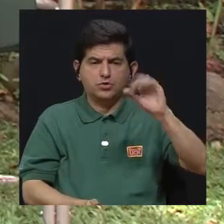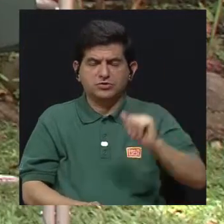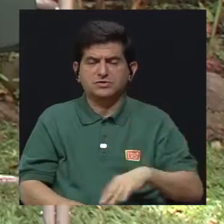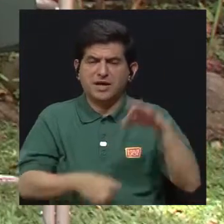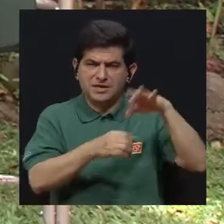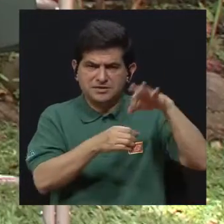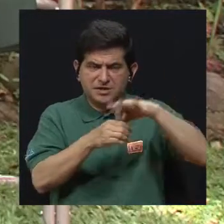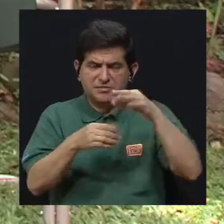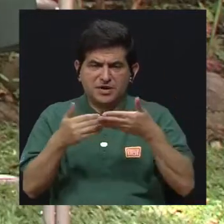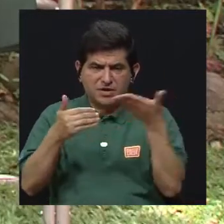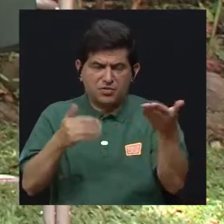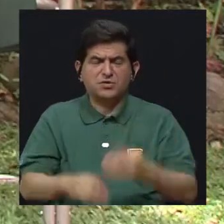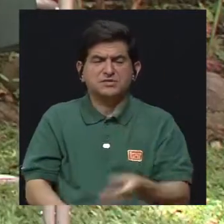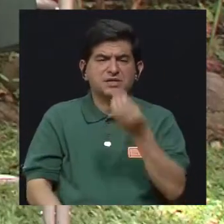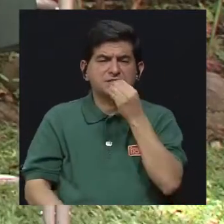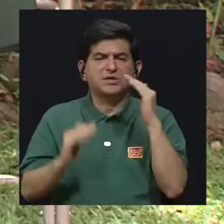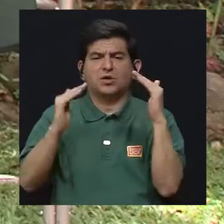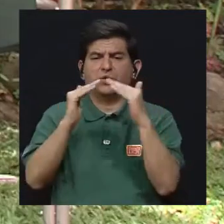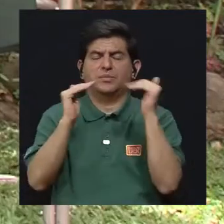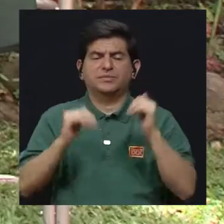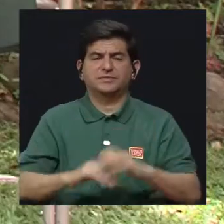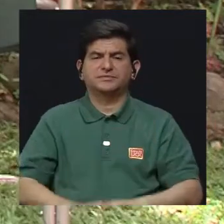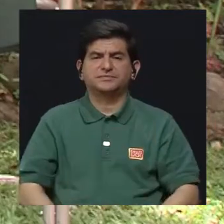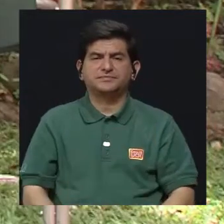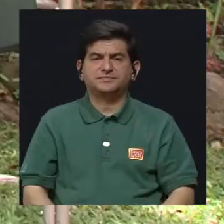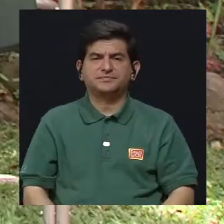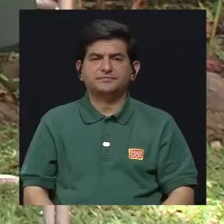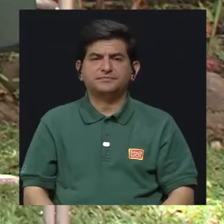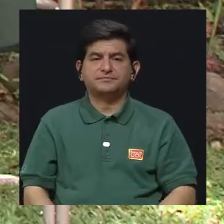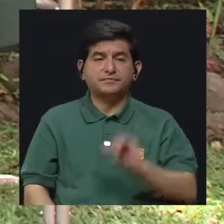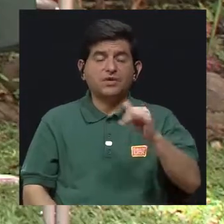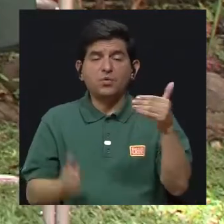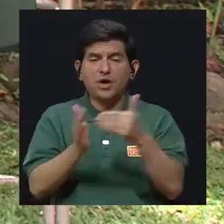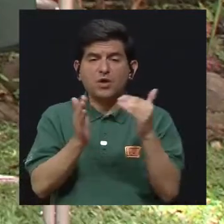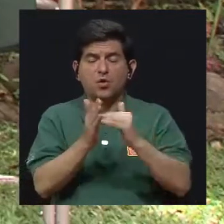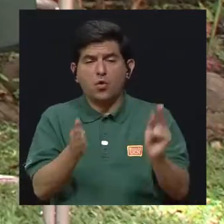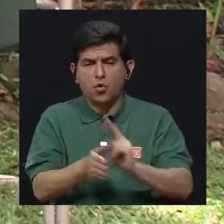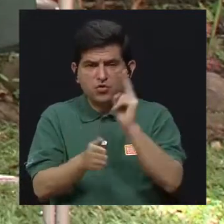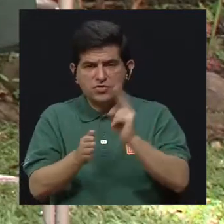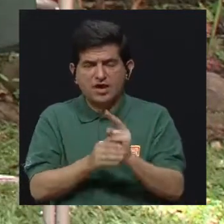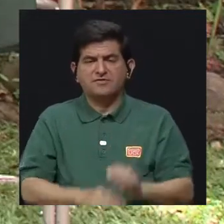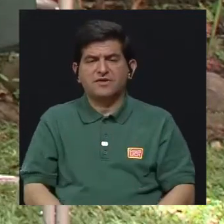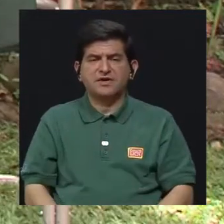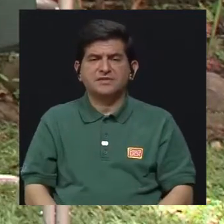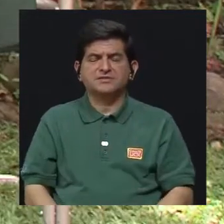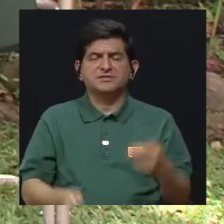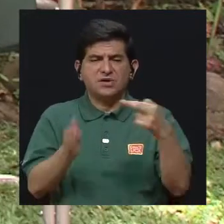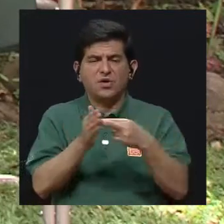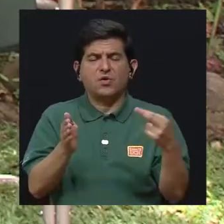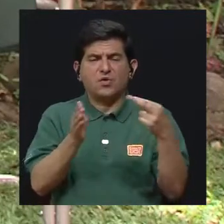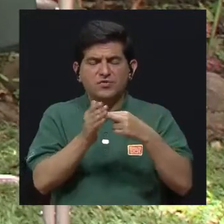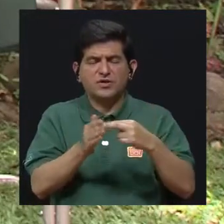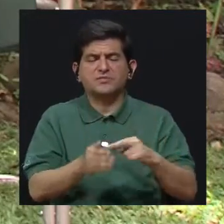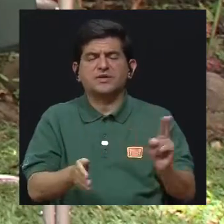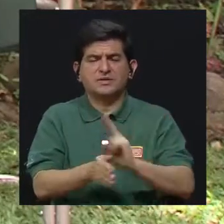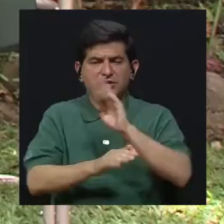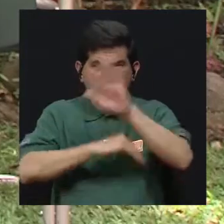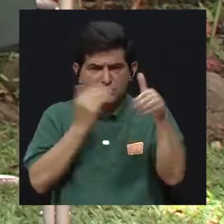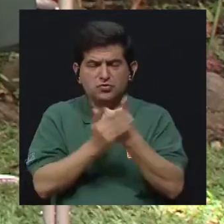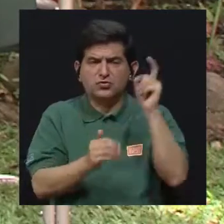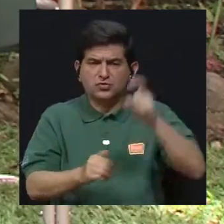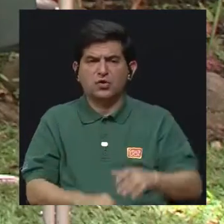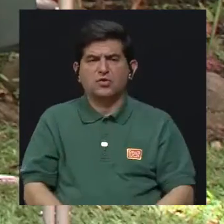algunas de las cositas que comemos en la casa, uh-huh. Para reutilizar, para reciclar todo lo que sea